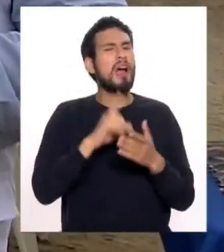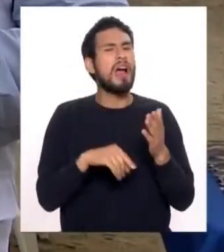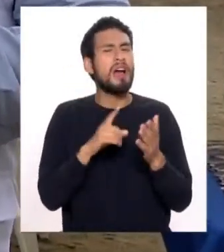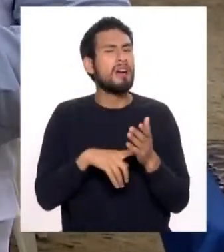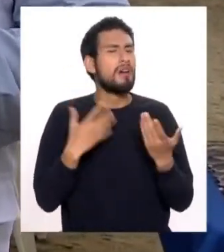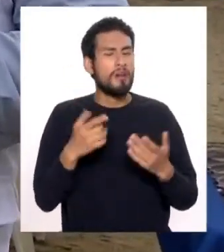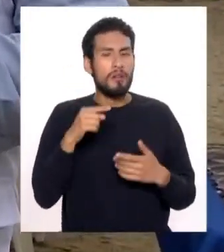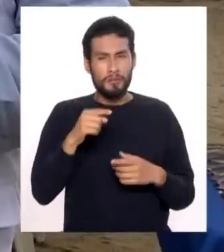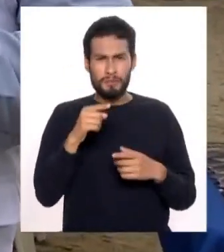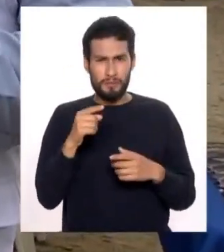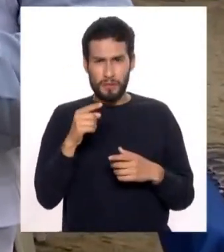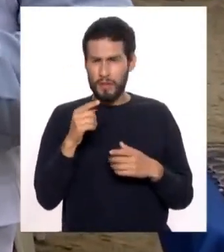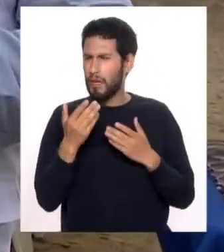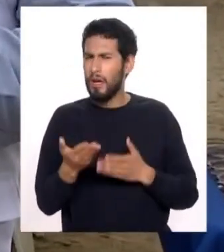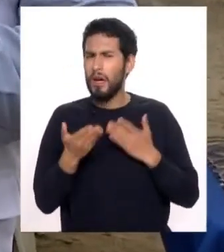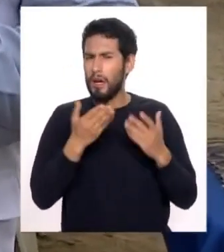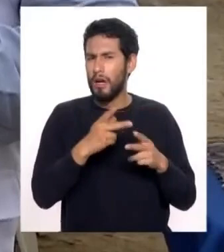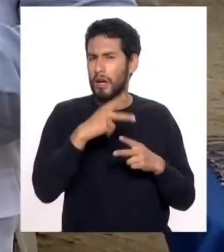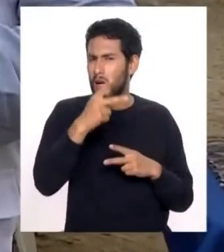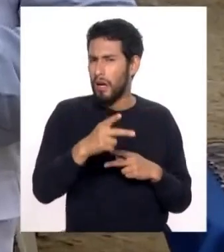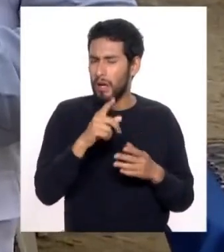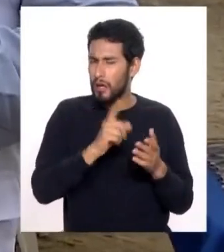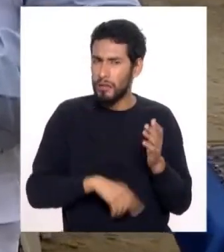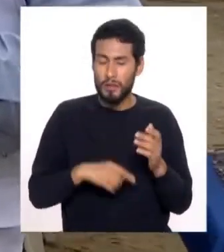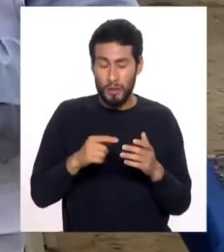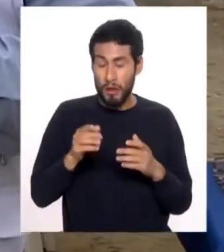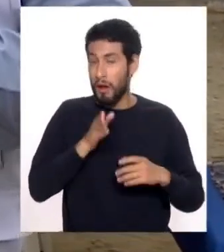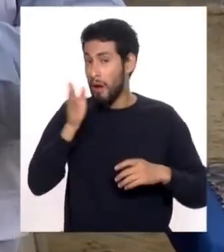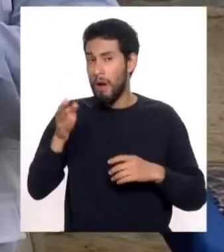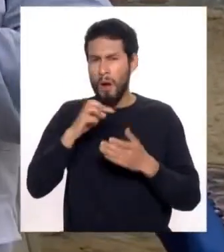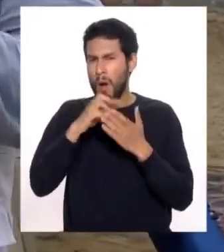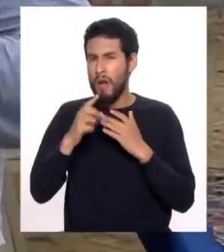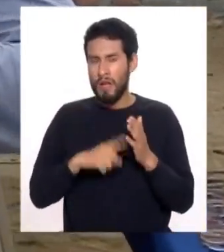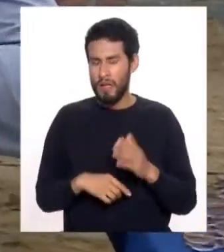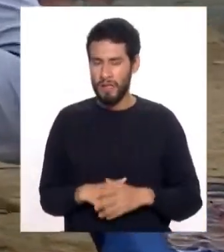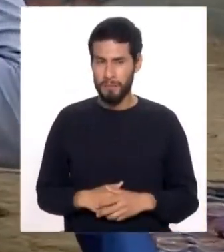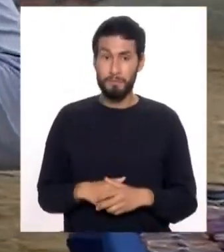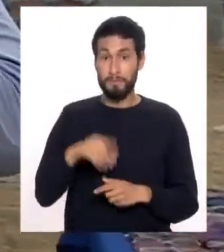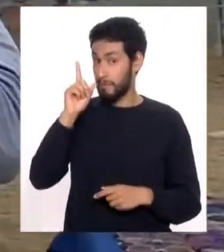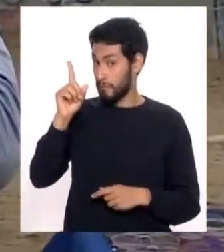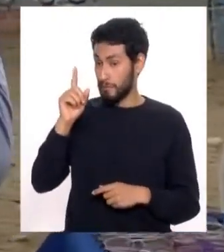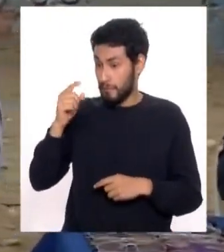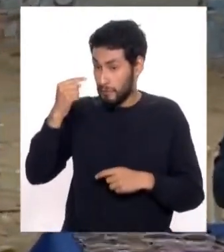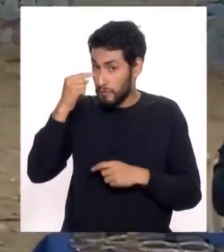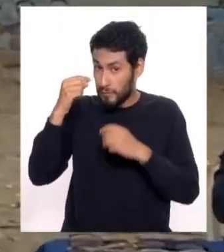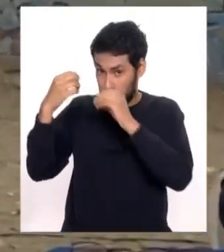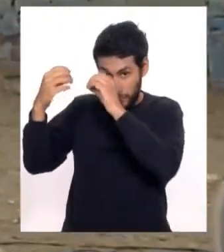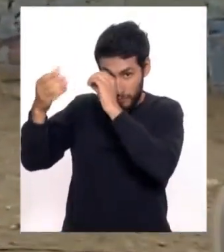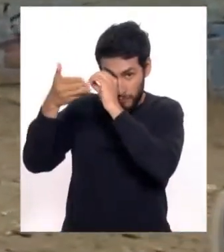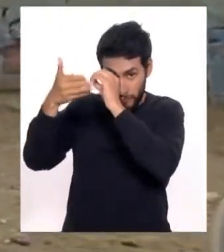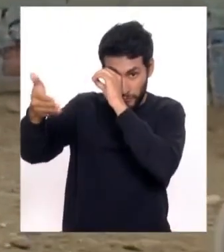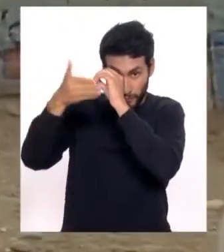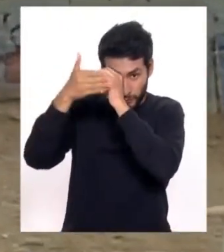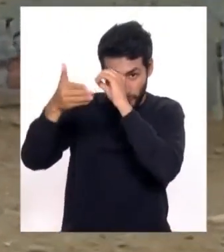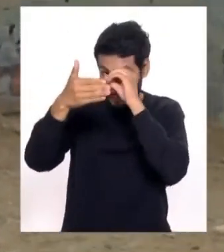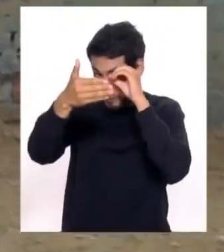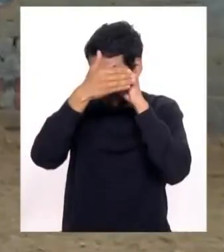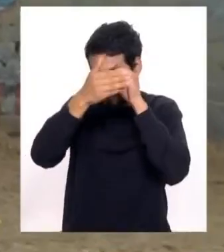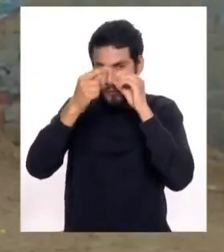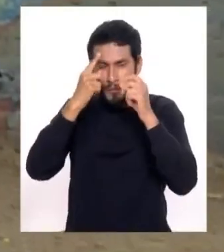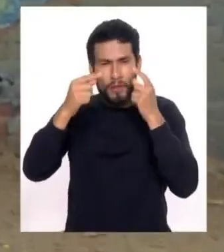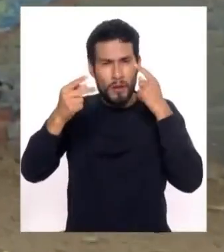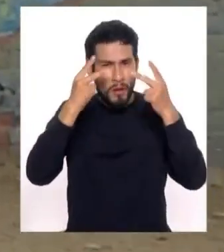se va el vecino con el que llega a esta campaña? Nosotros hacemos el primer descarte, es la medición de la